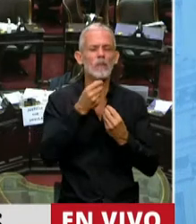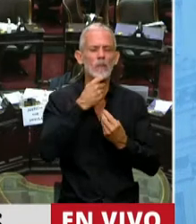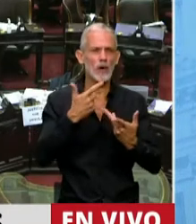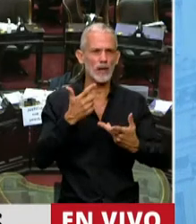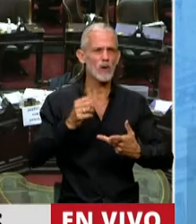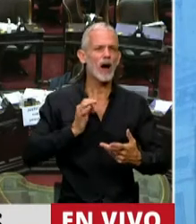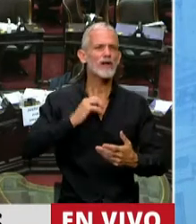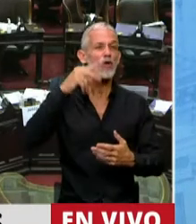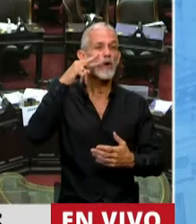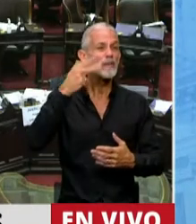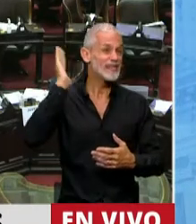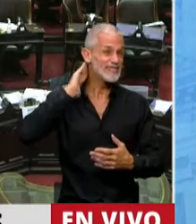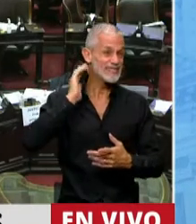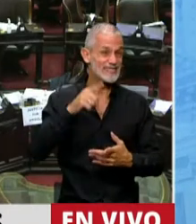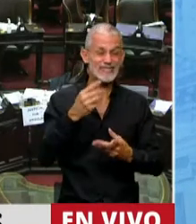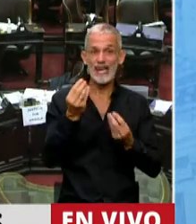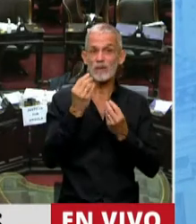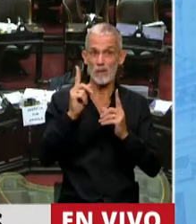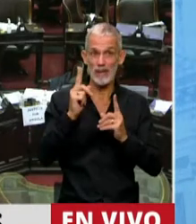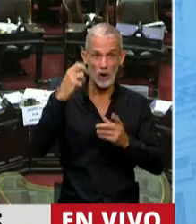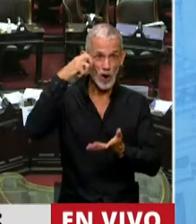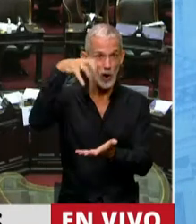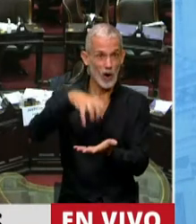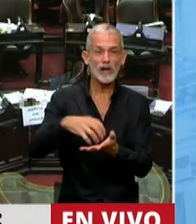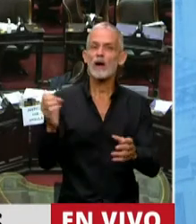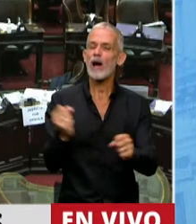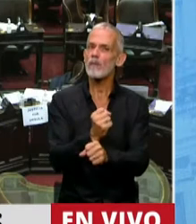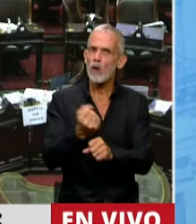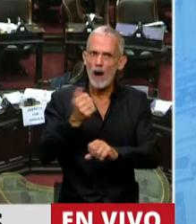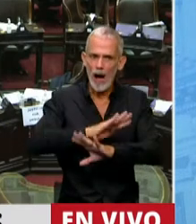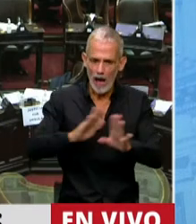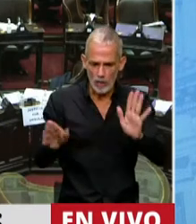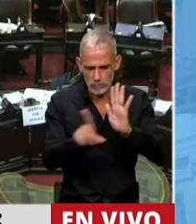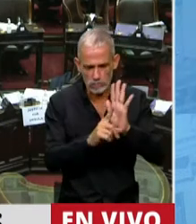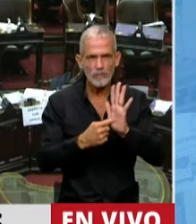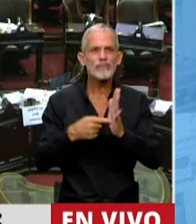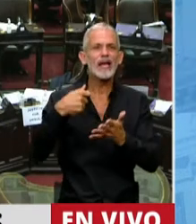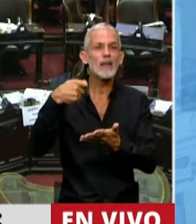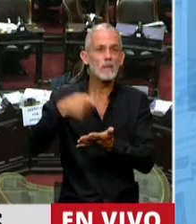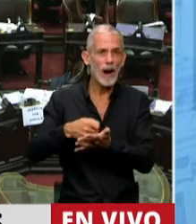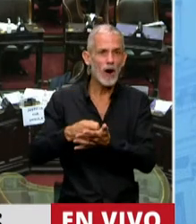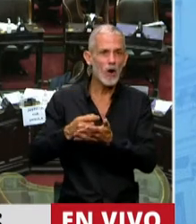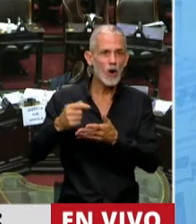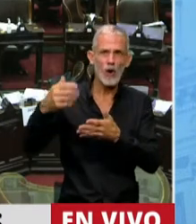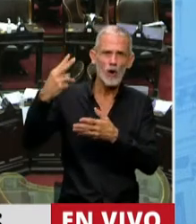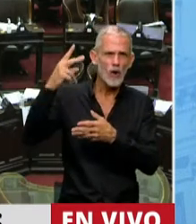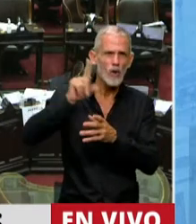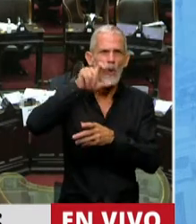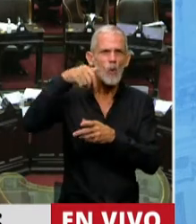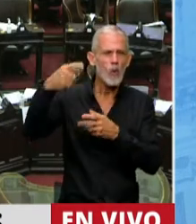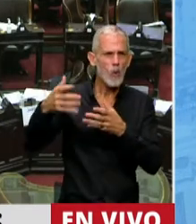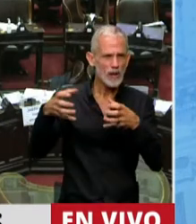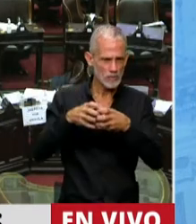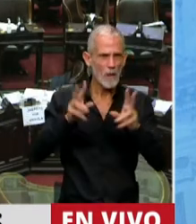por ejemplo, en el 2016 cuando este Congreso aprobó la ley de pago a los fondos buitres, con el apoyo de gran parte